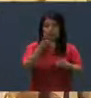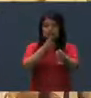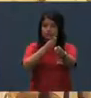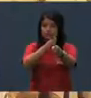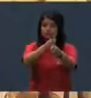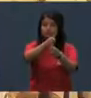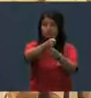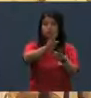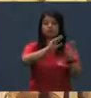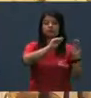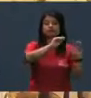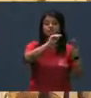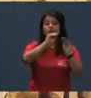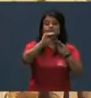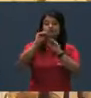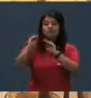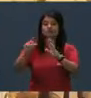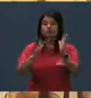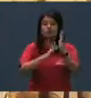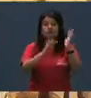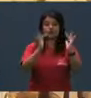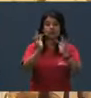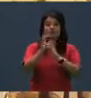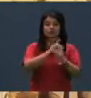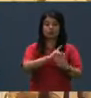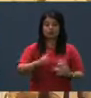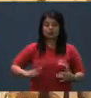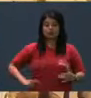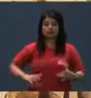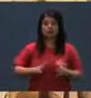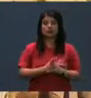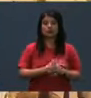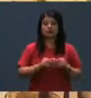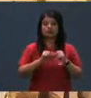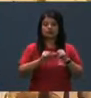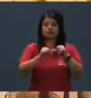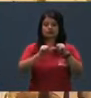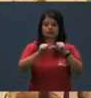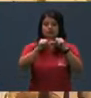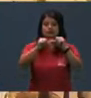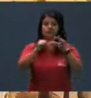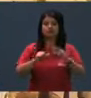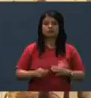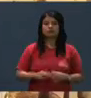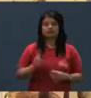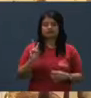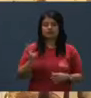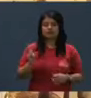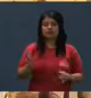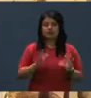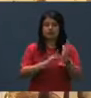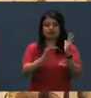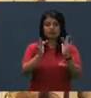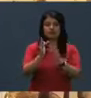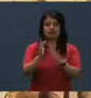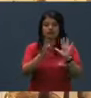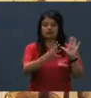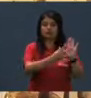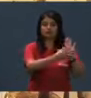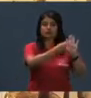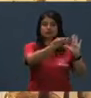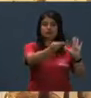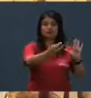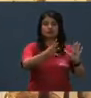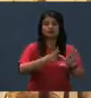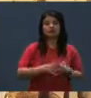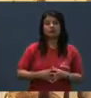Fieles a la recomendación del Salvador y siguiendo su divina enseñanza, nos atrevemos a